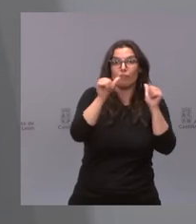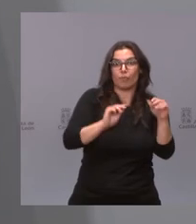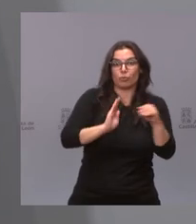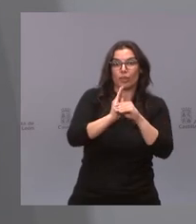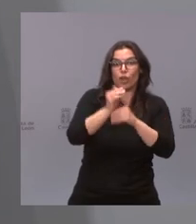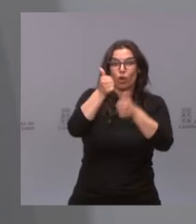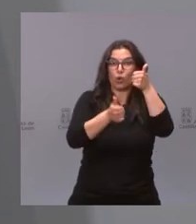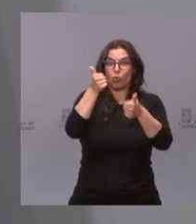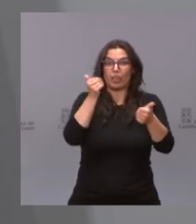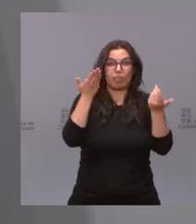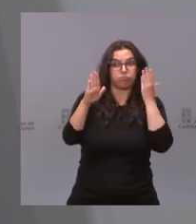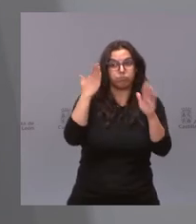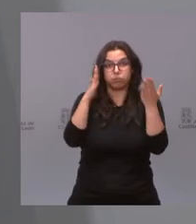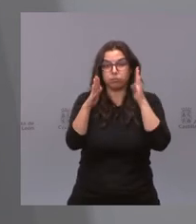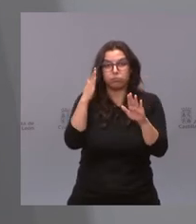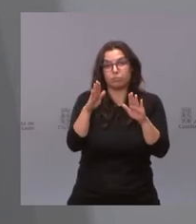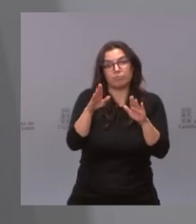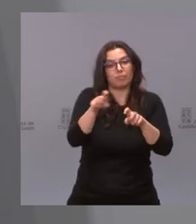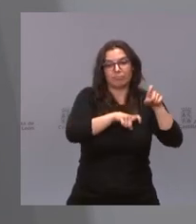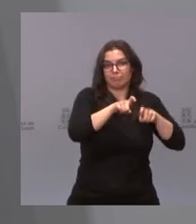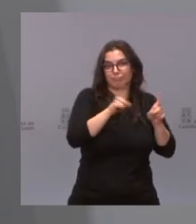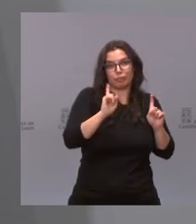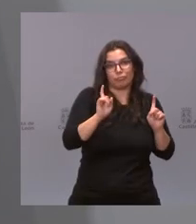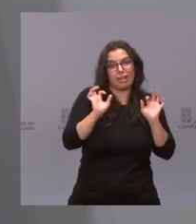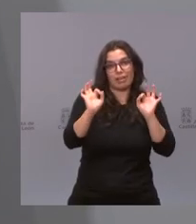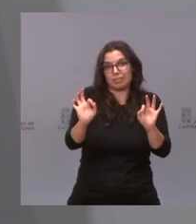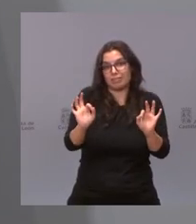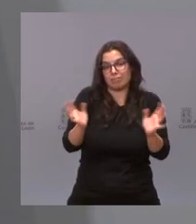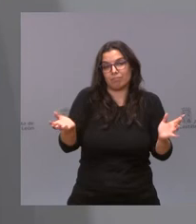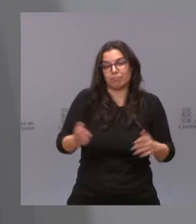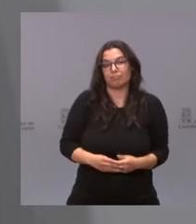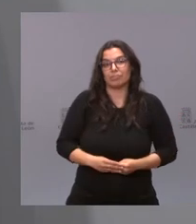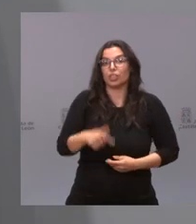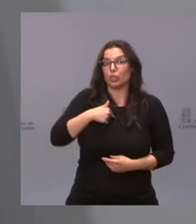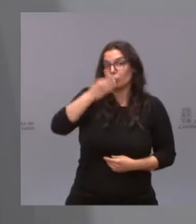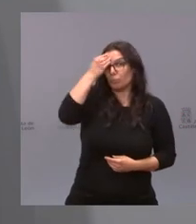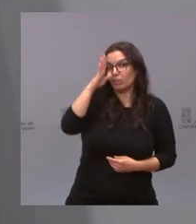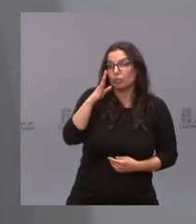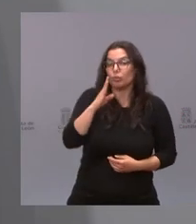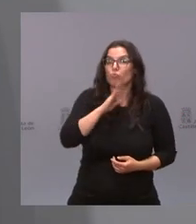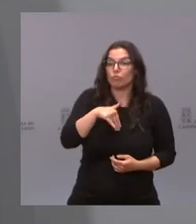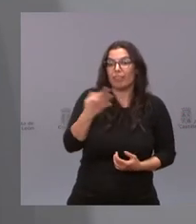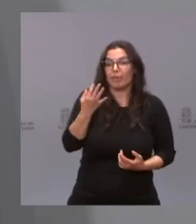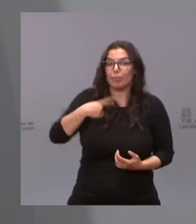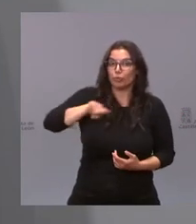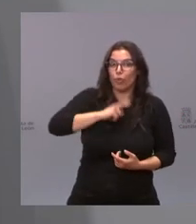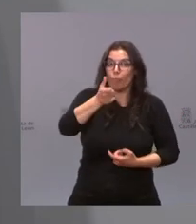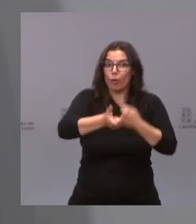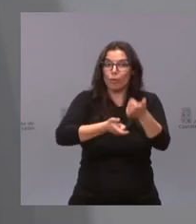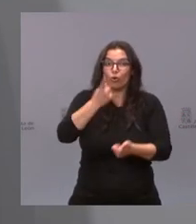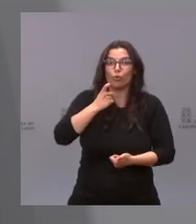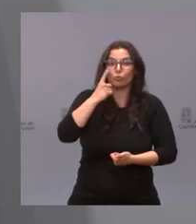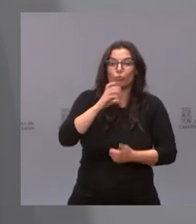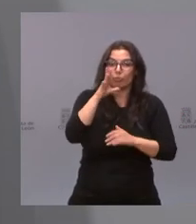camino que no tiene vuelta atrás. Y yo creo que es bueno que todos vayamos acostumbrándonos a esta manera